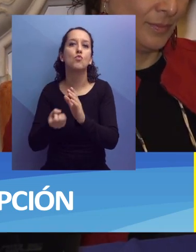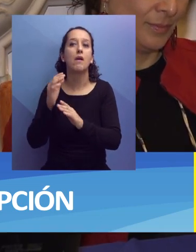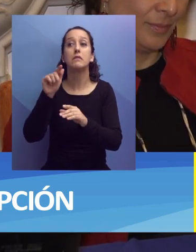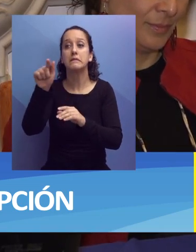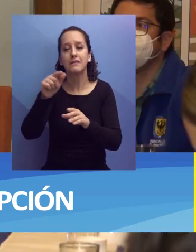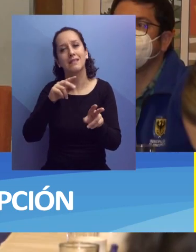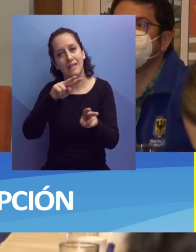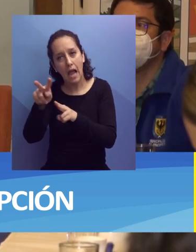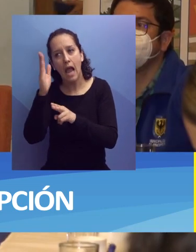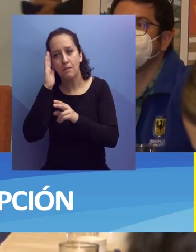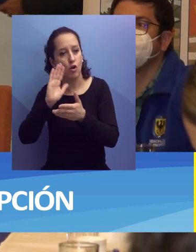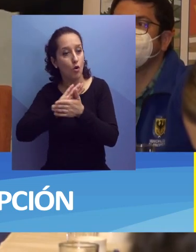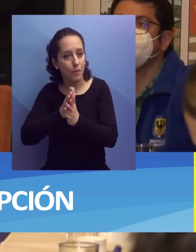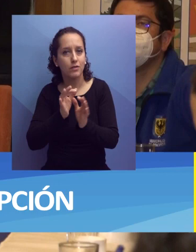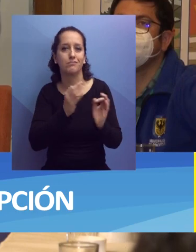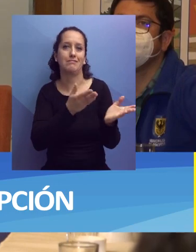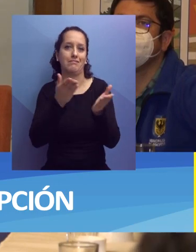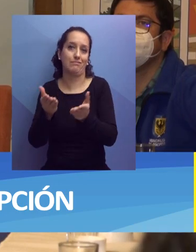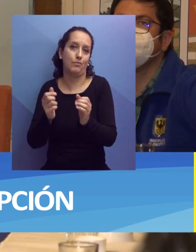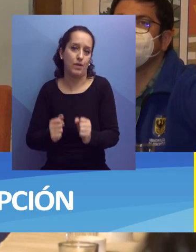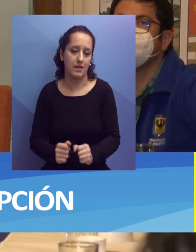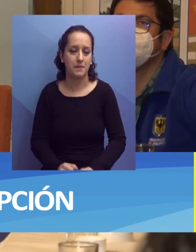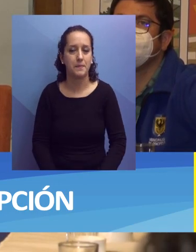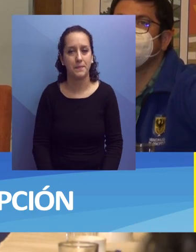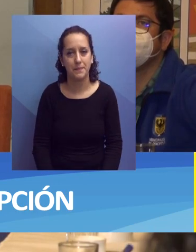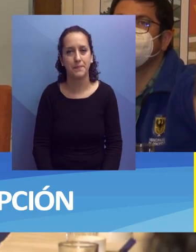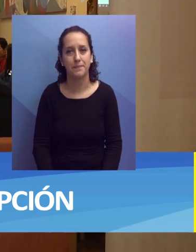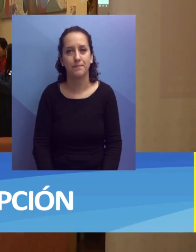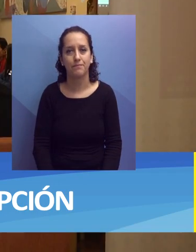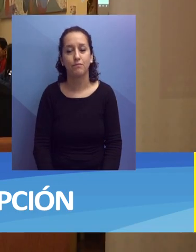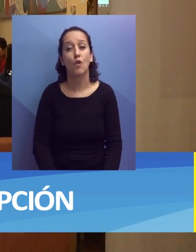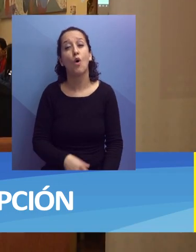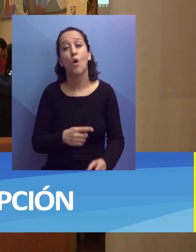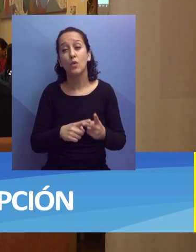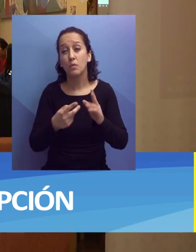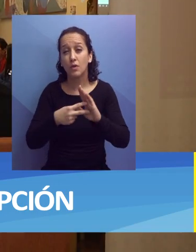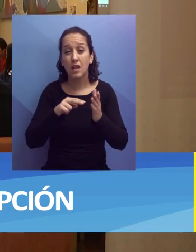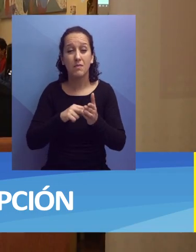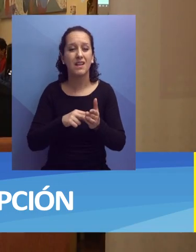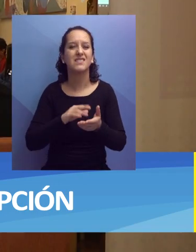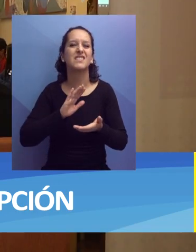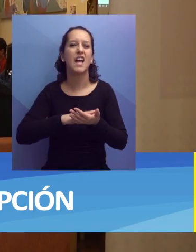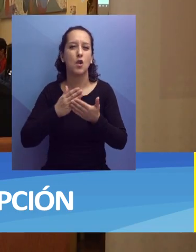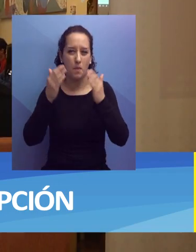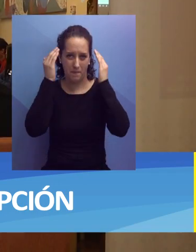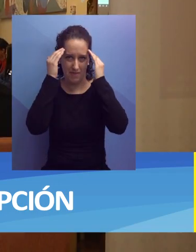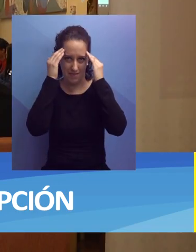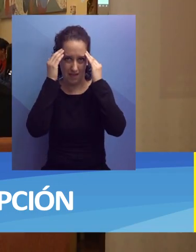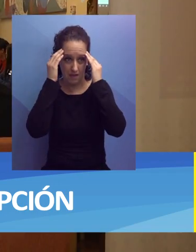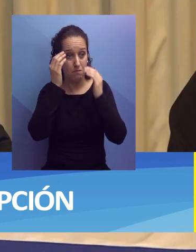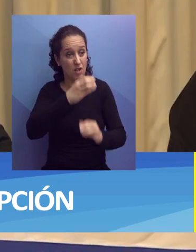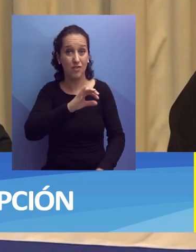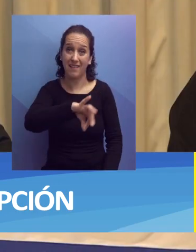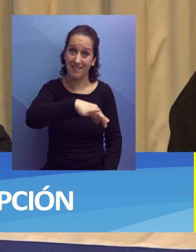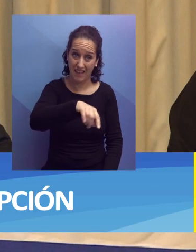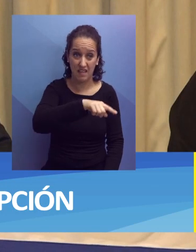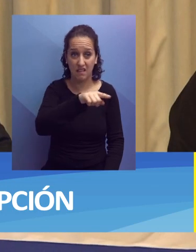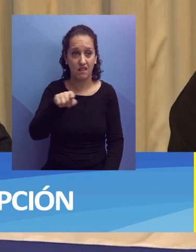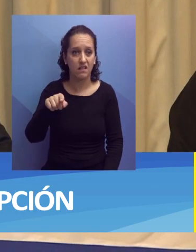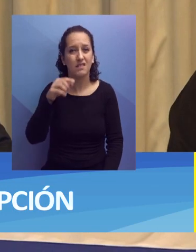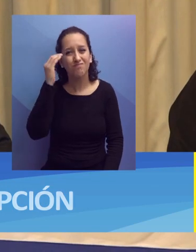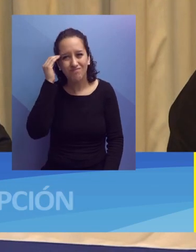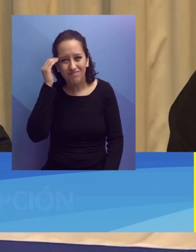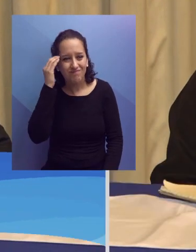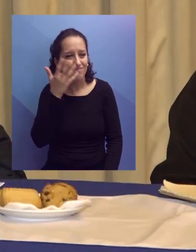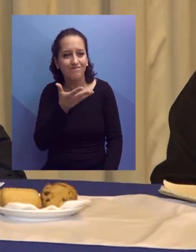se habilitarán en las próximas semanas. Otra de las problemáticas planteadas es el tema de salud mental de muchas personas en situación de